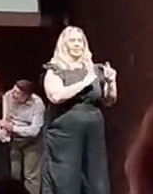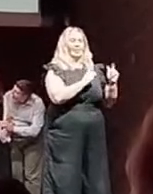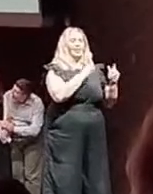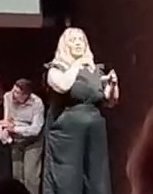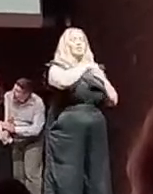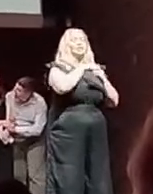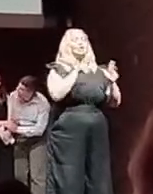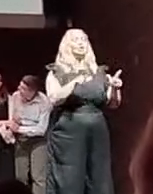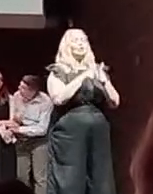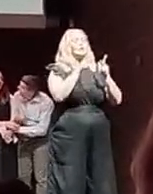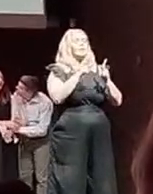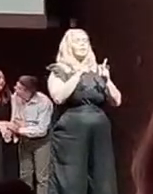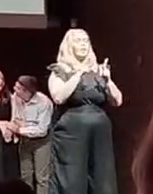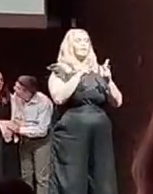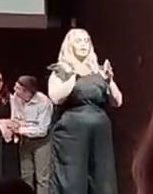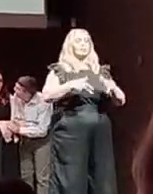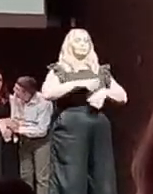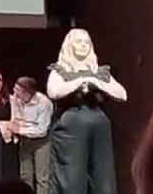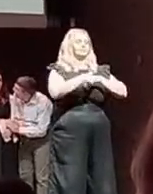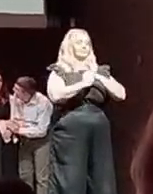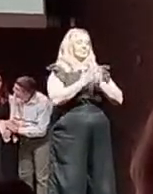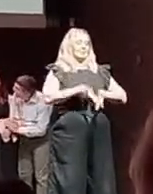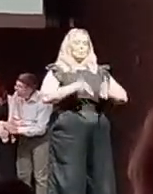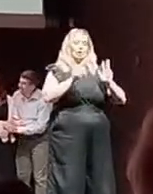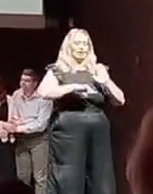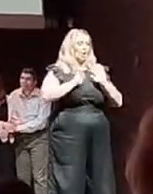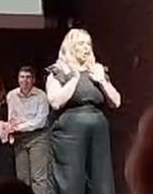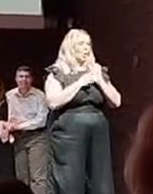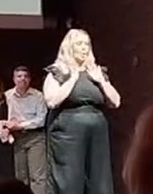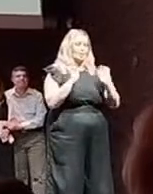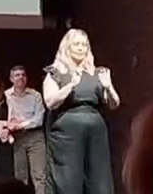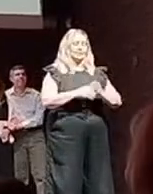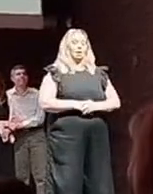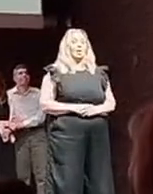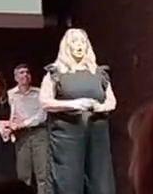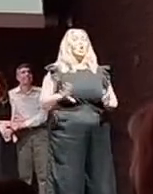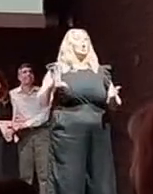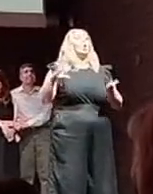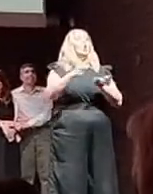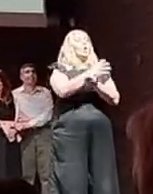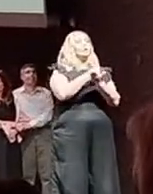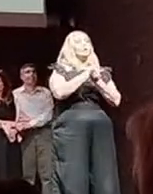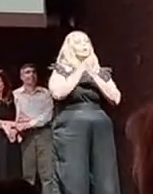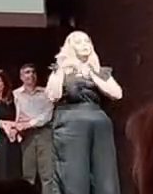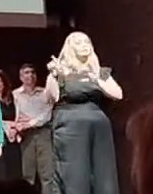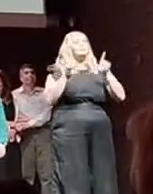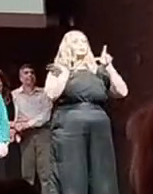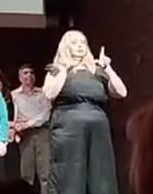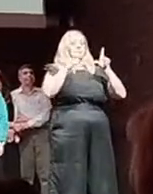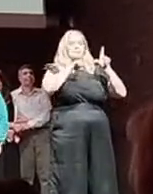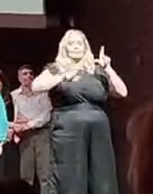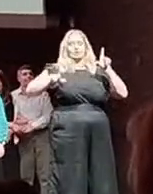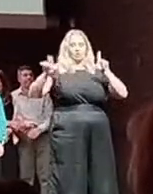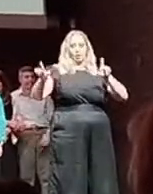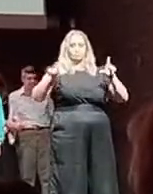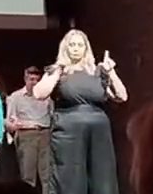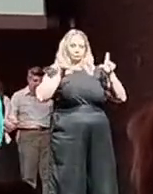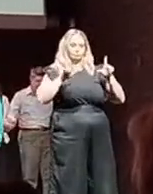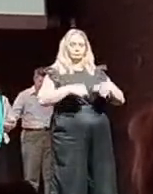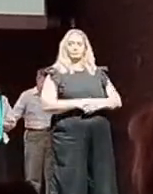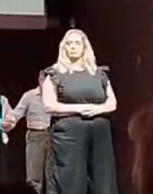en una sociedad plenamente democrática. Todo ello poniendo en el centro a las personas.